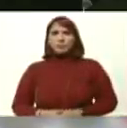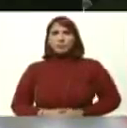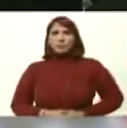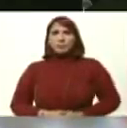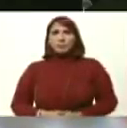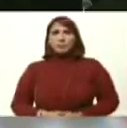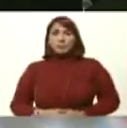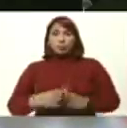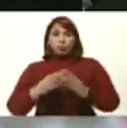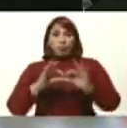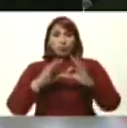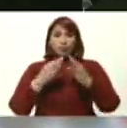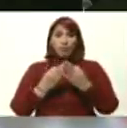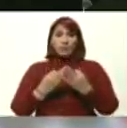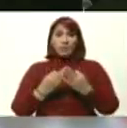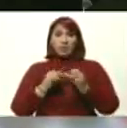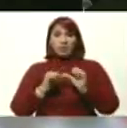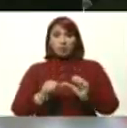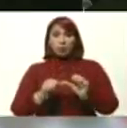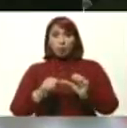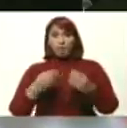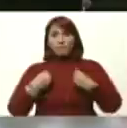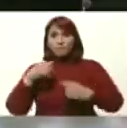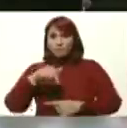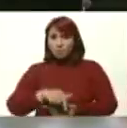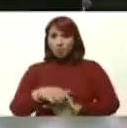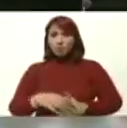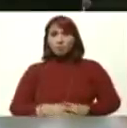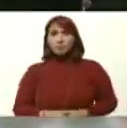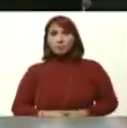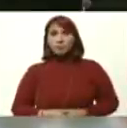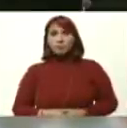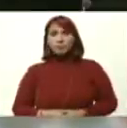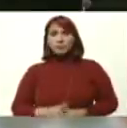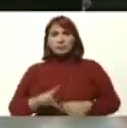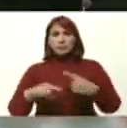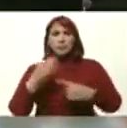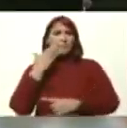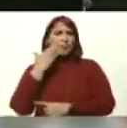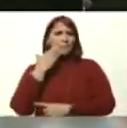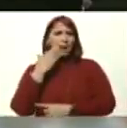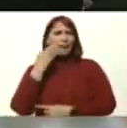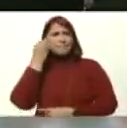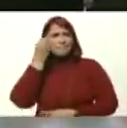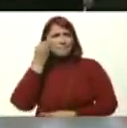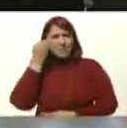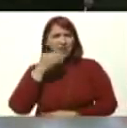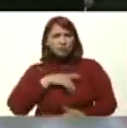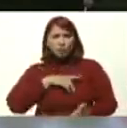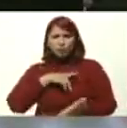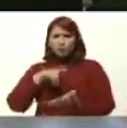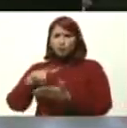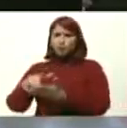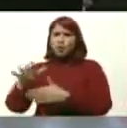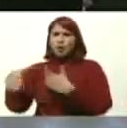Y toda su familia se quedó viviendo aquí. Luego su madre creo que regresó a Chile.